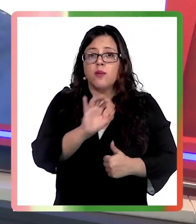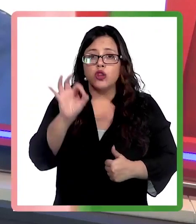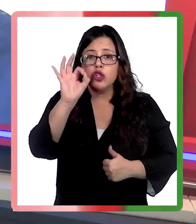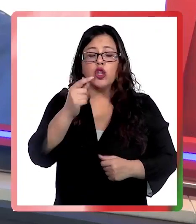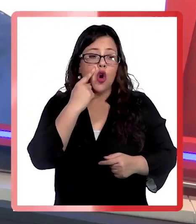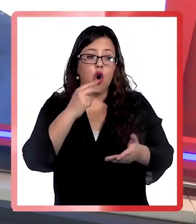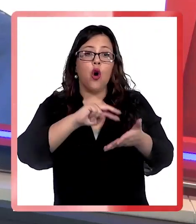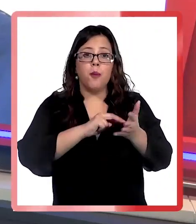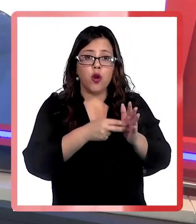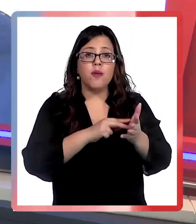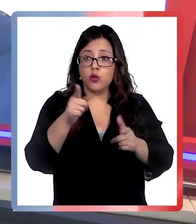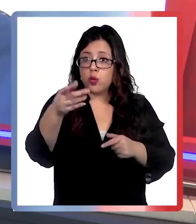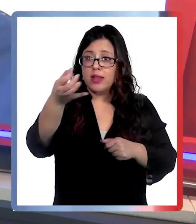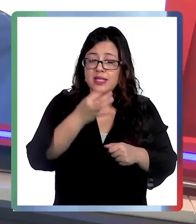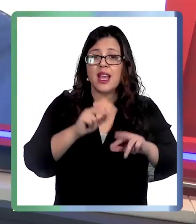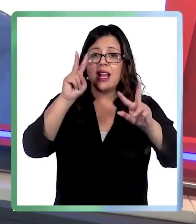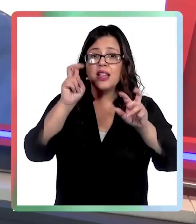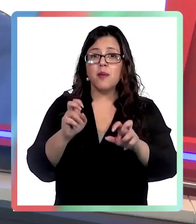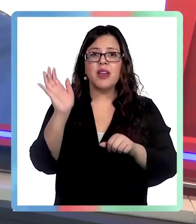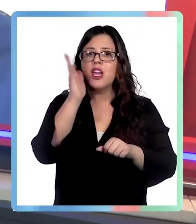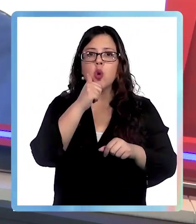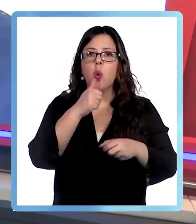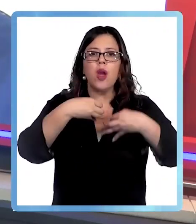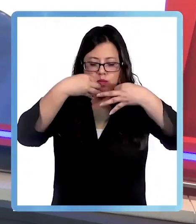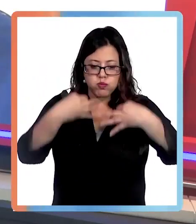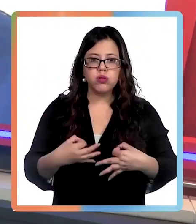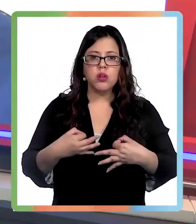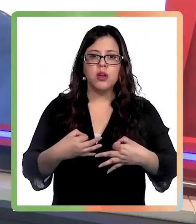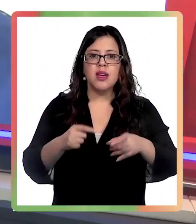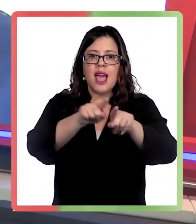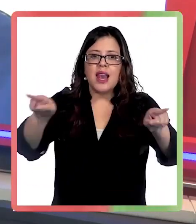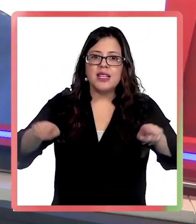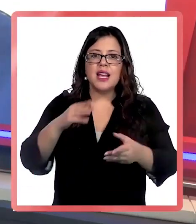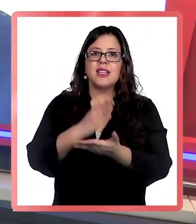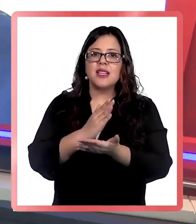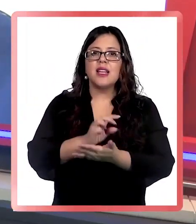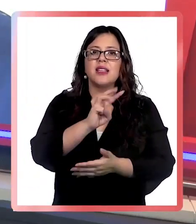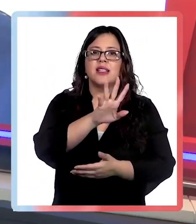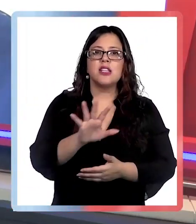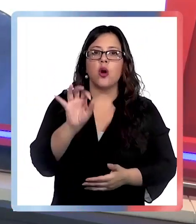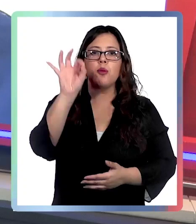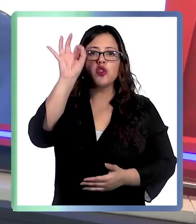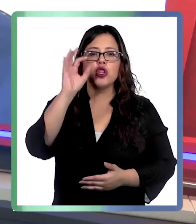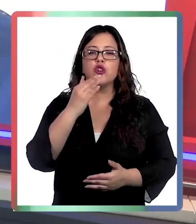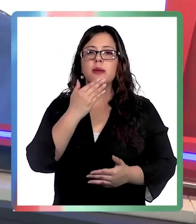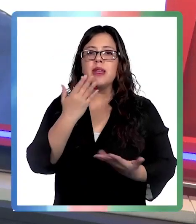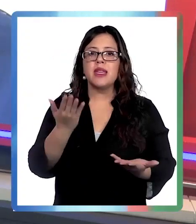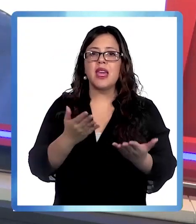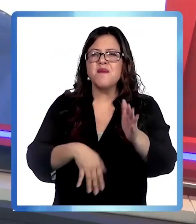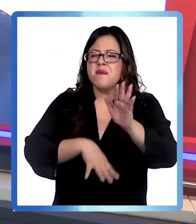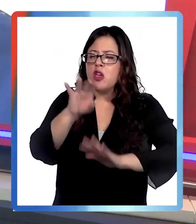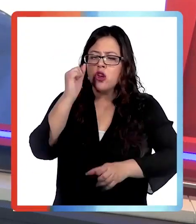sala, 35%. El exceso de trabajo administrativo, dicen los profesores,